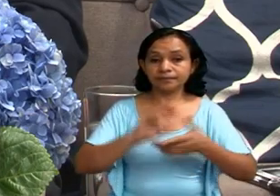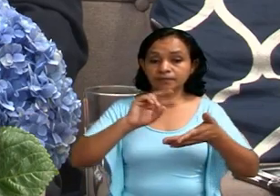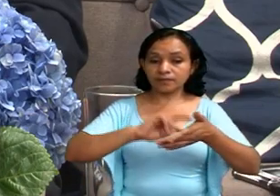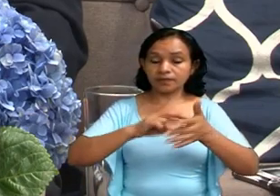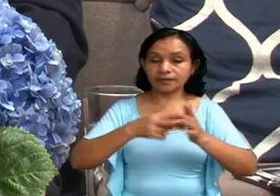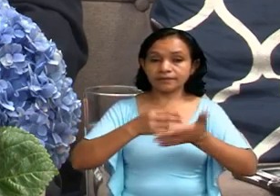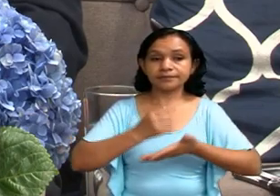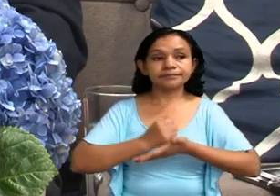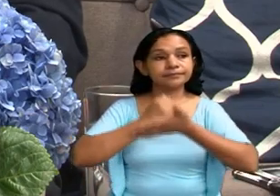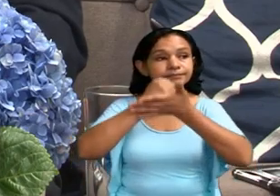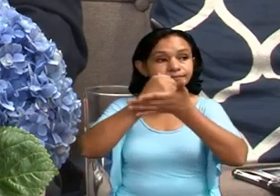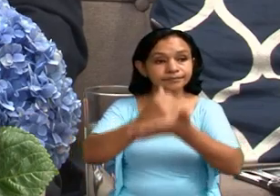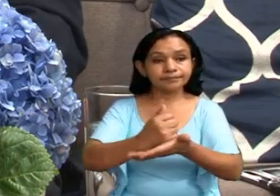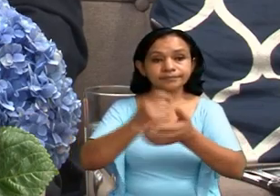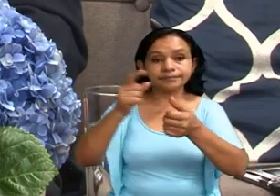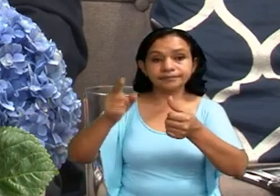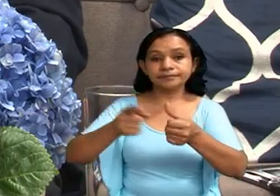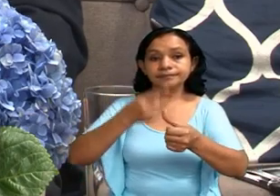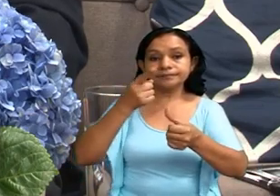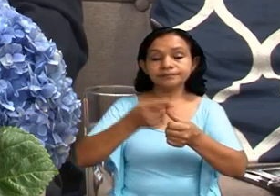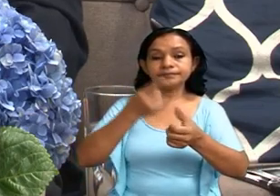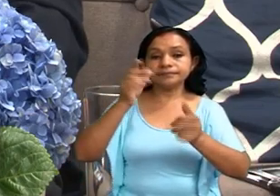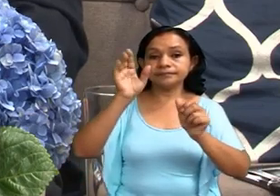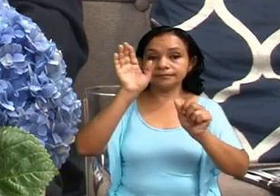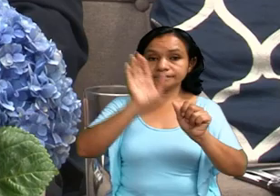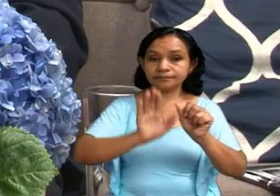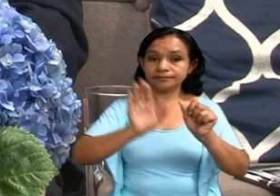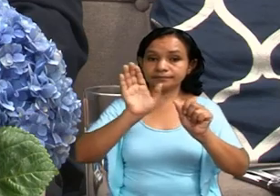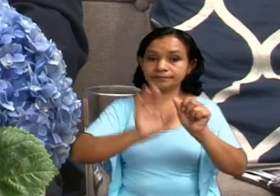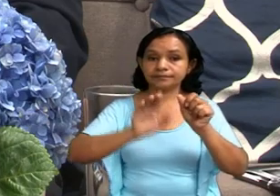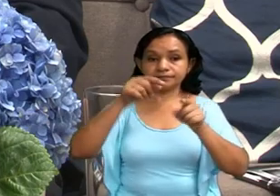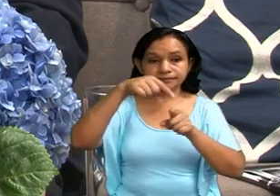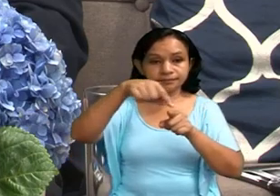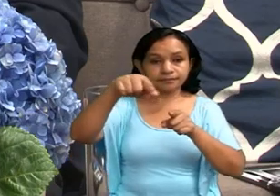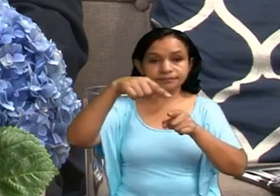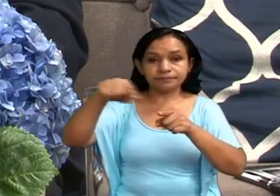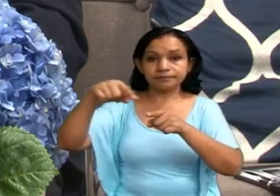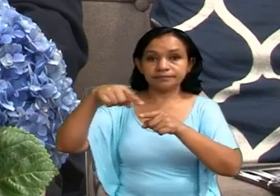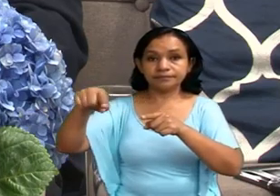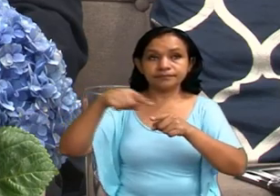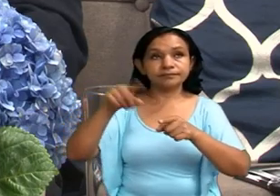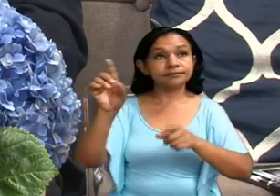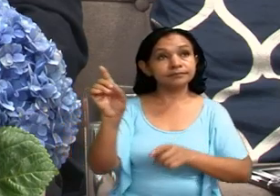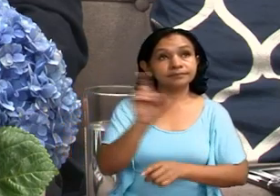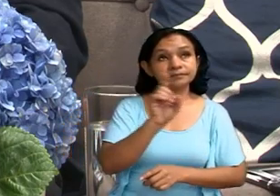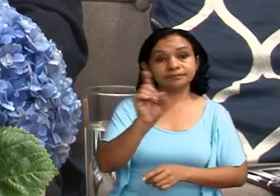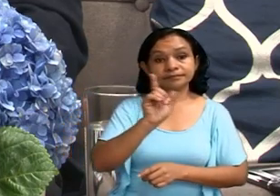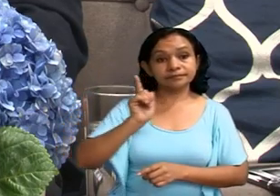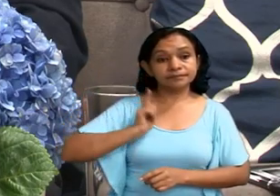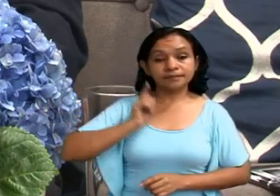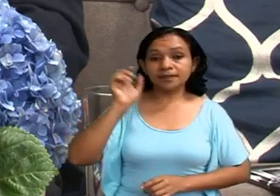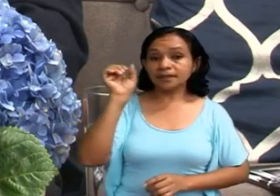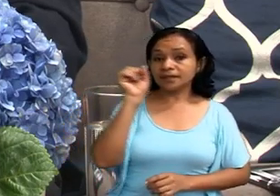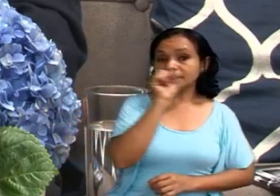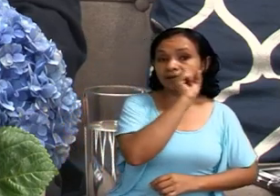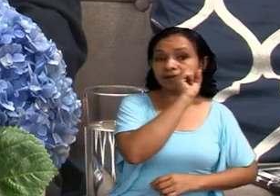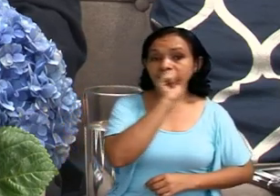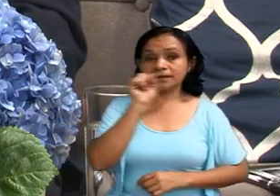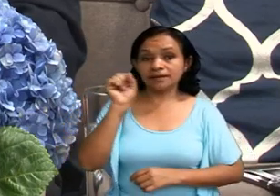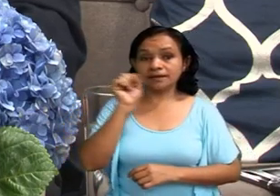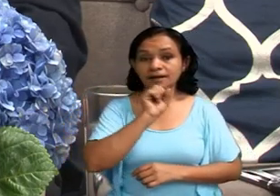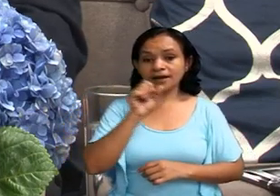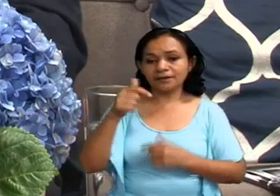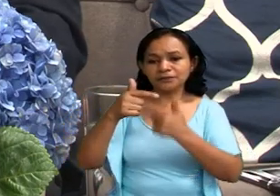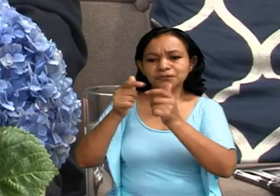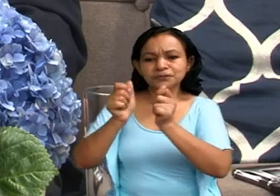pues, justamente primero a que cada municipio donde tenemos los coros pueda tener una